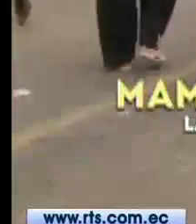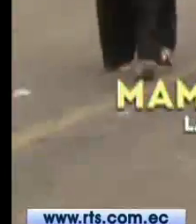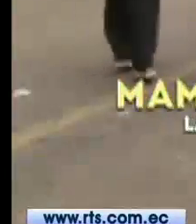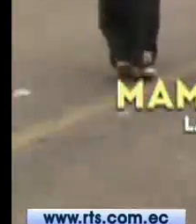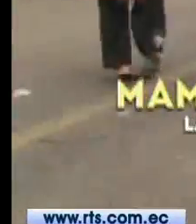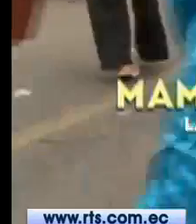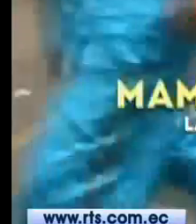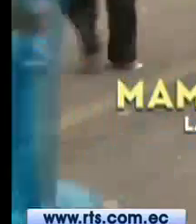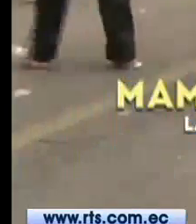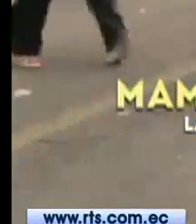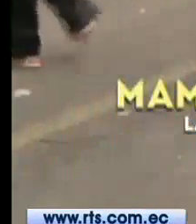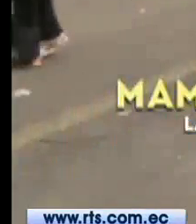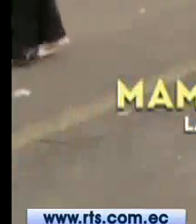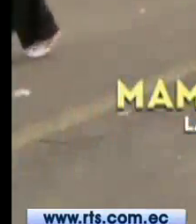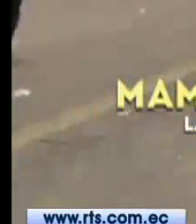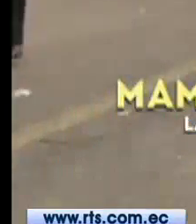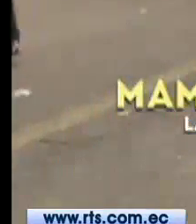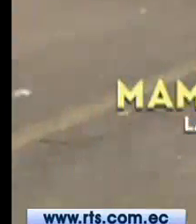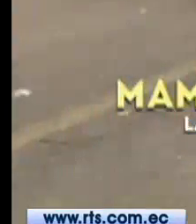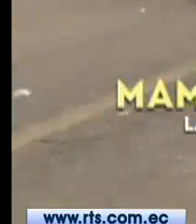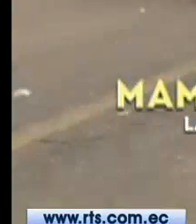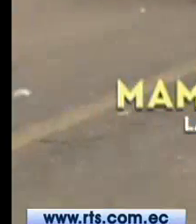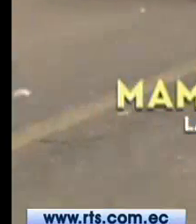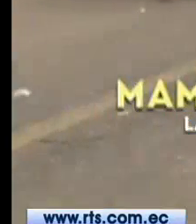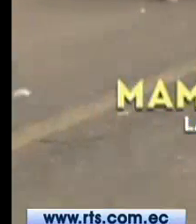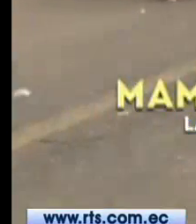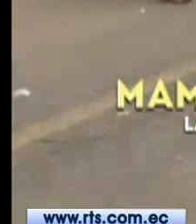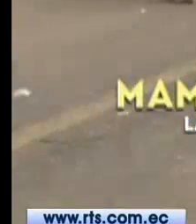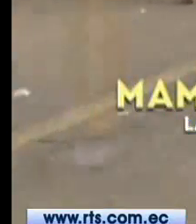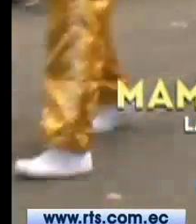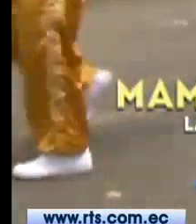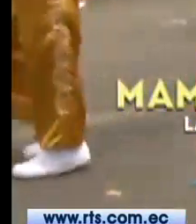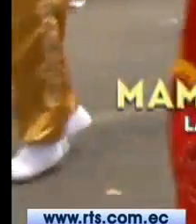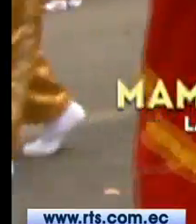Cotopaxi, Chimborazo, Tunguragua.